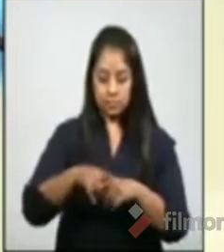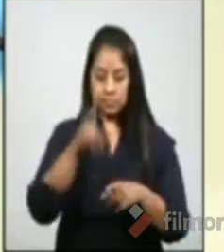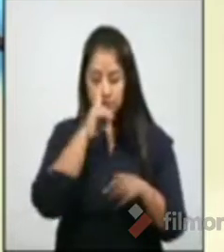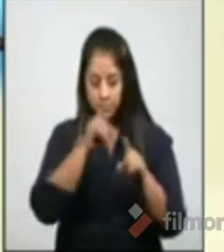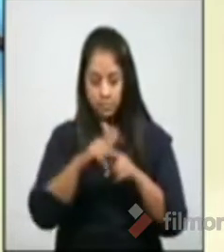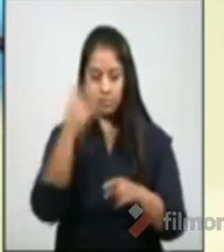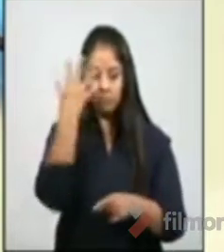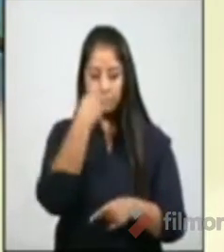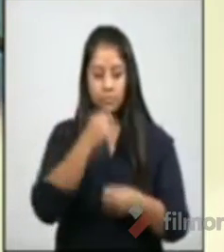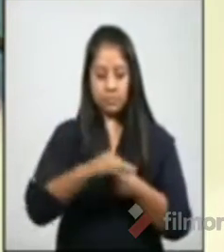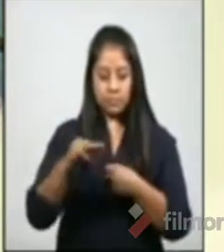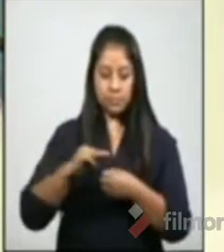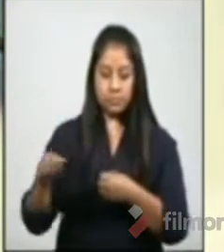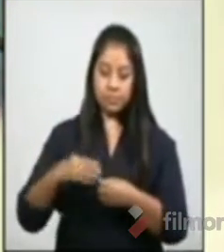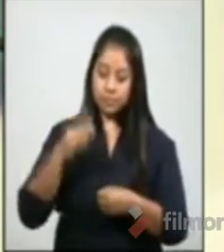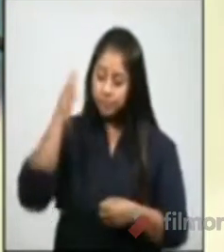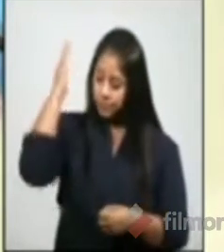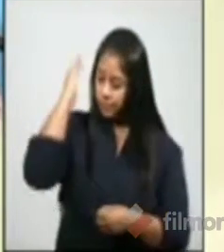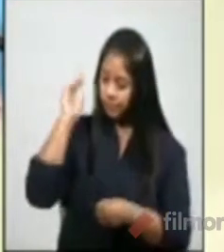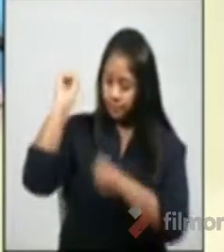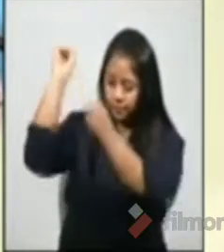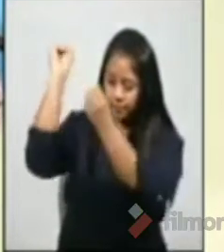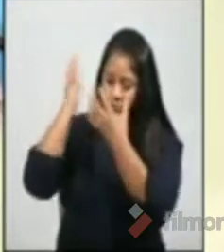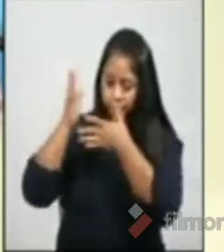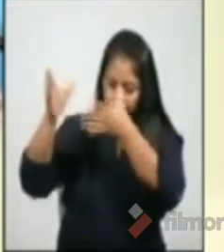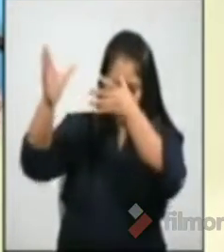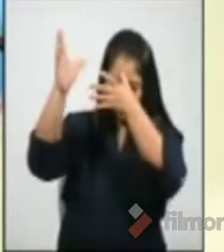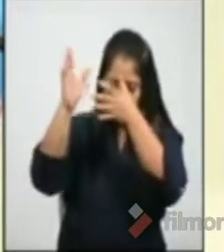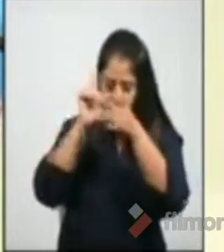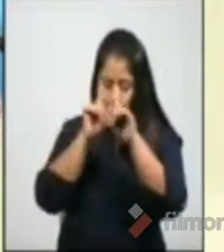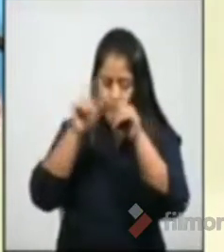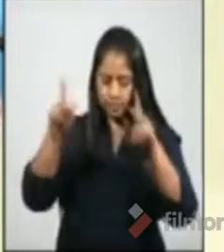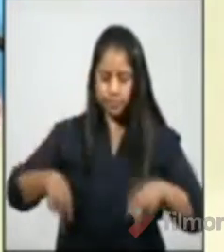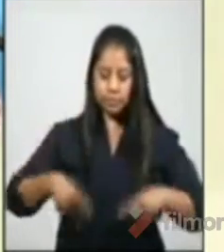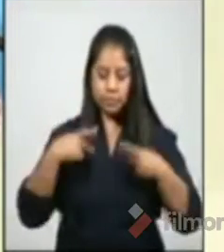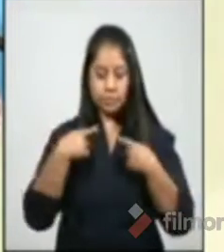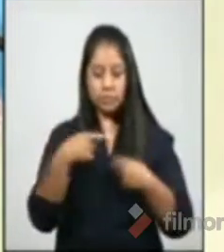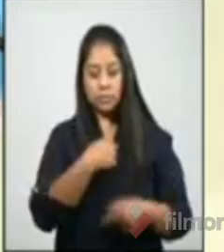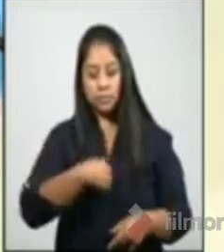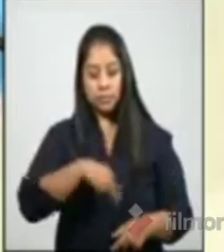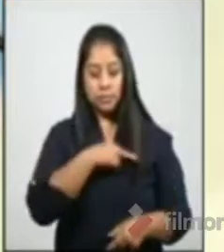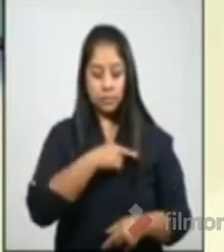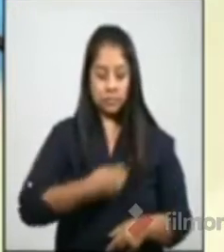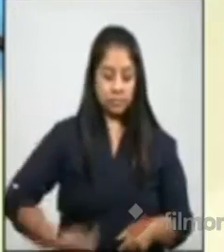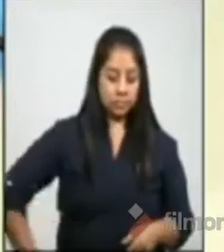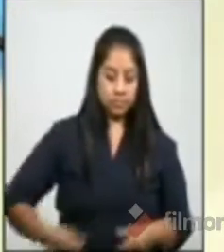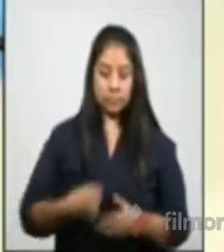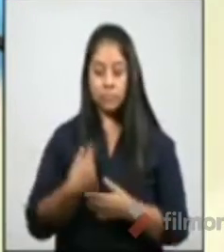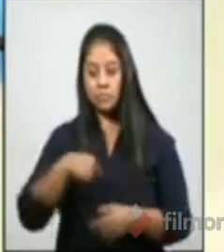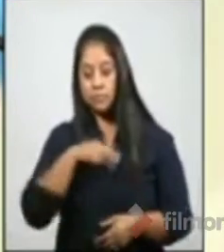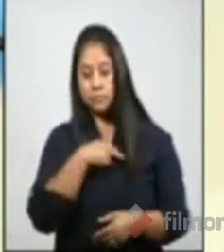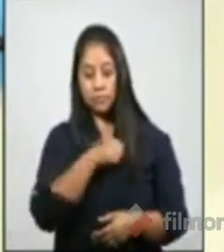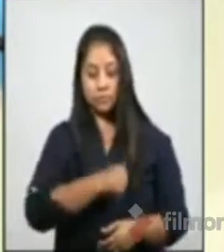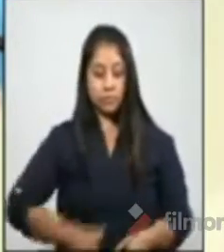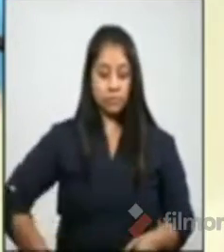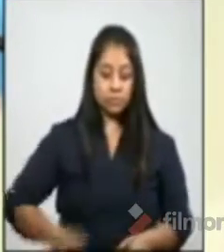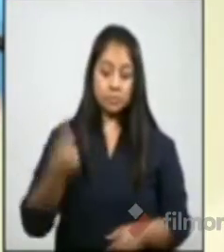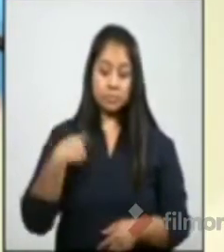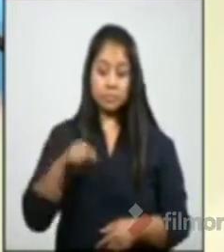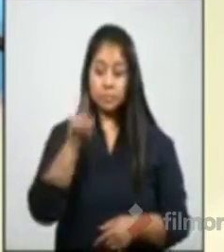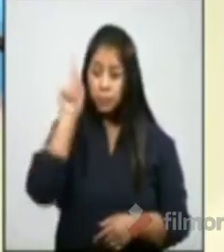municipio. Señor, te pedimos sabiduría sobre la vida de nuestro presidente, de nuestro alcalde, para que tú le